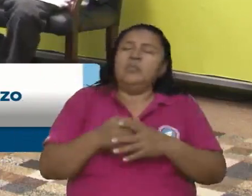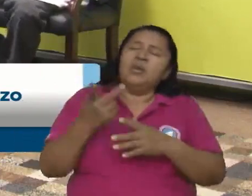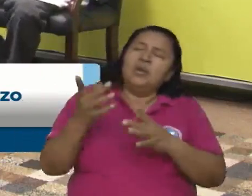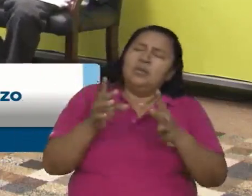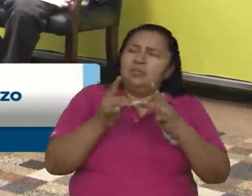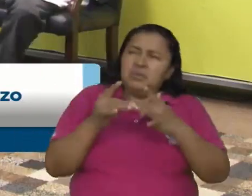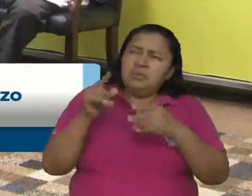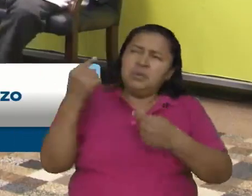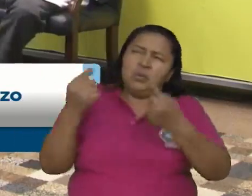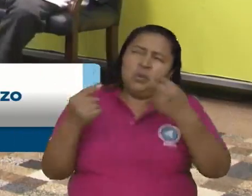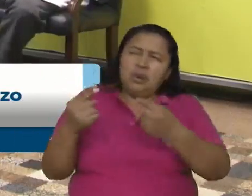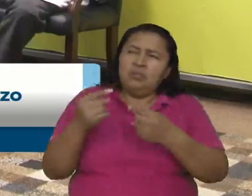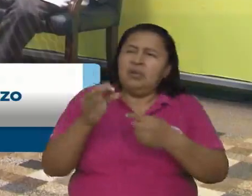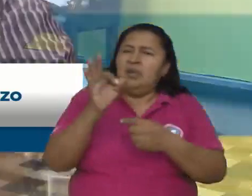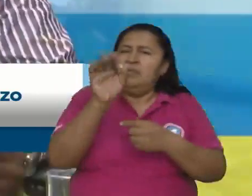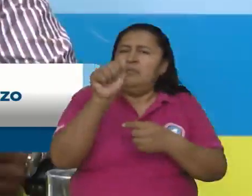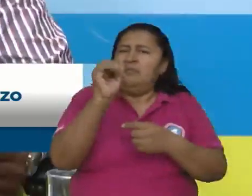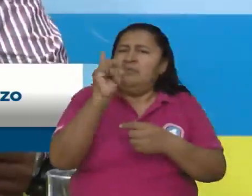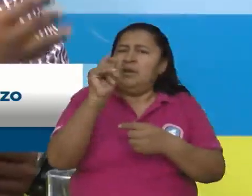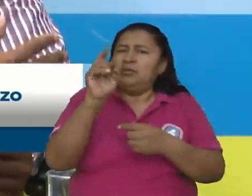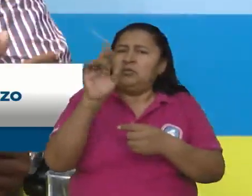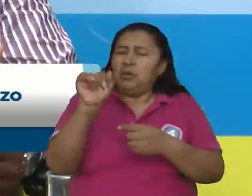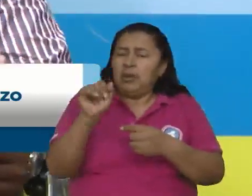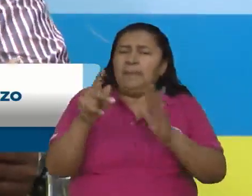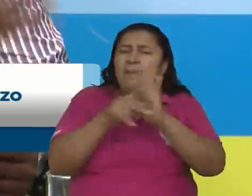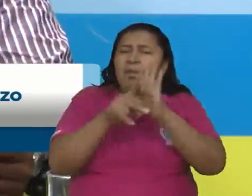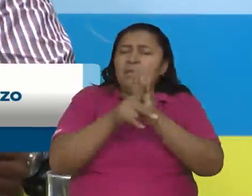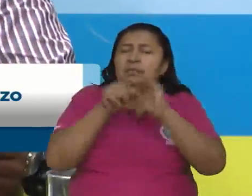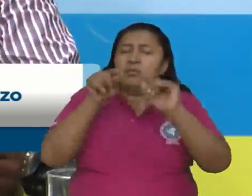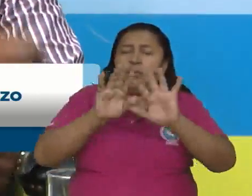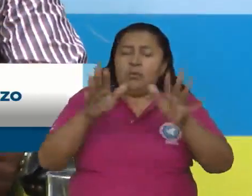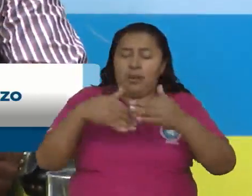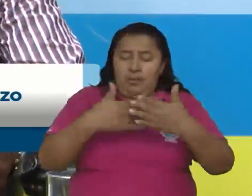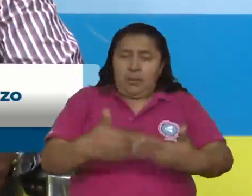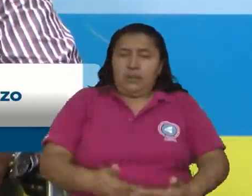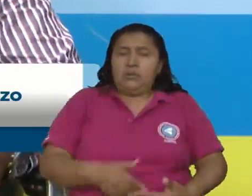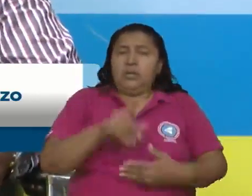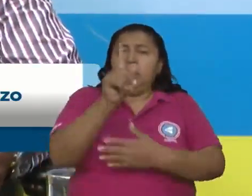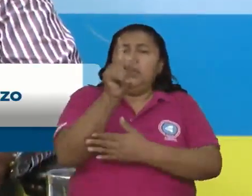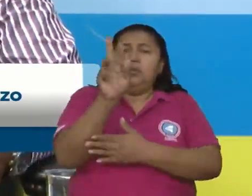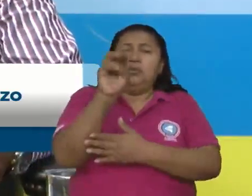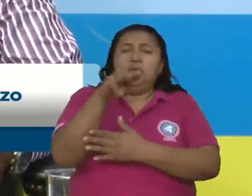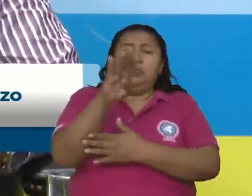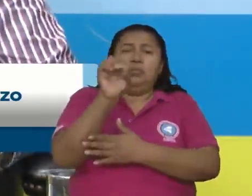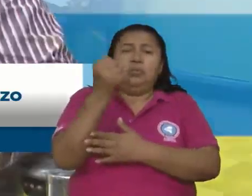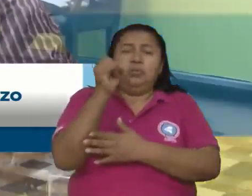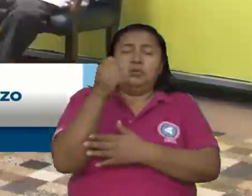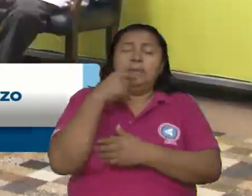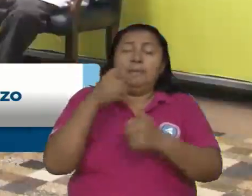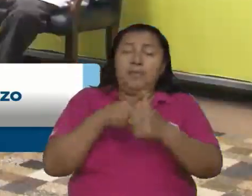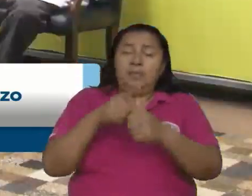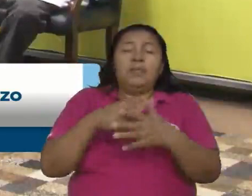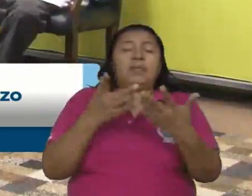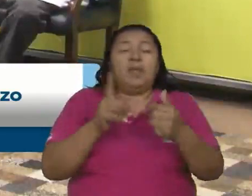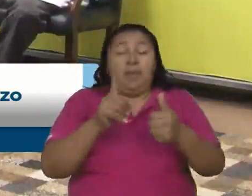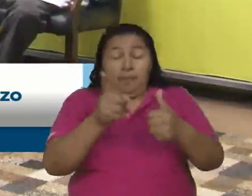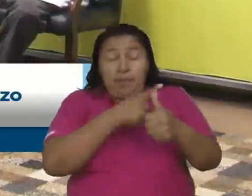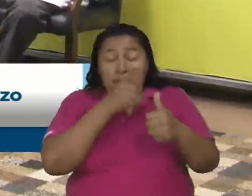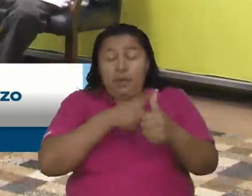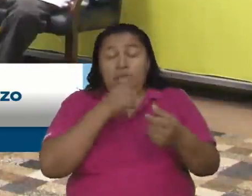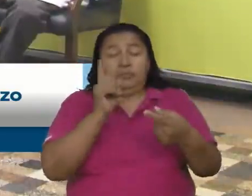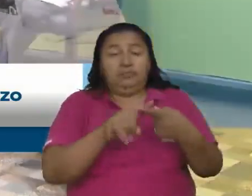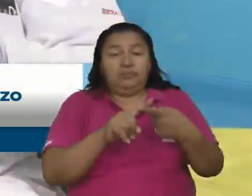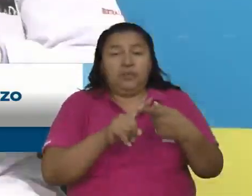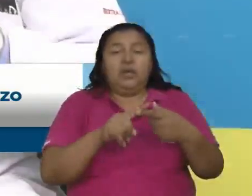¿cuáles son esos factores de riesgo que predisponen a una mujer embarazada a la trombosis, doctor? Ok, el primer factor de riesgo importante es